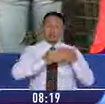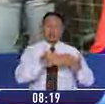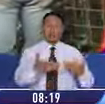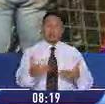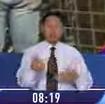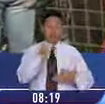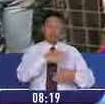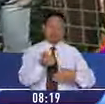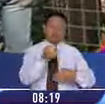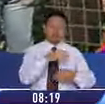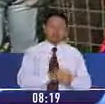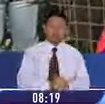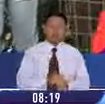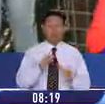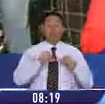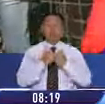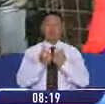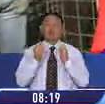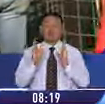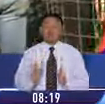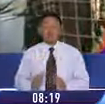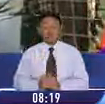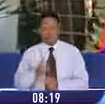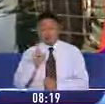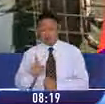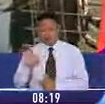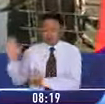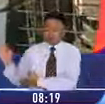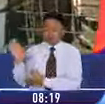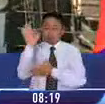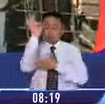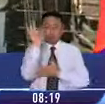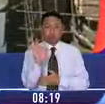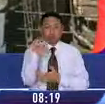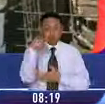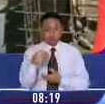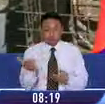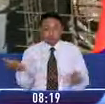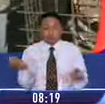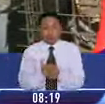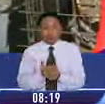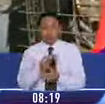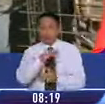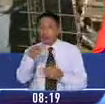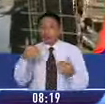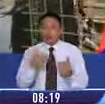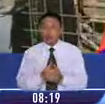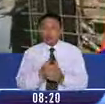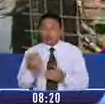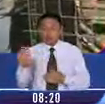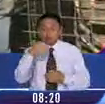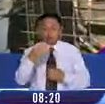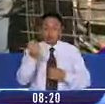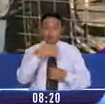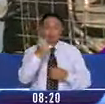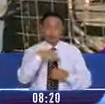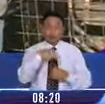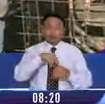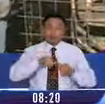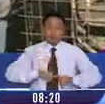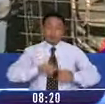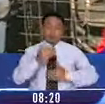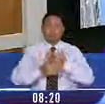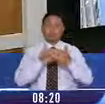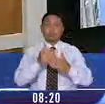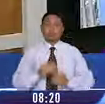pertenencias. Un delegado de cada uno de los asambleístas será un acta de todo lo que sacan del interior, y así se llevará adelante este